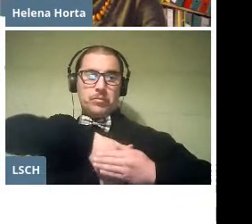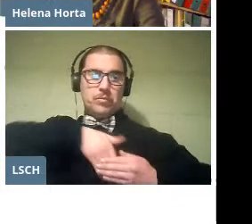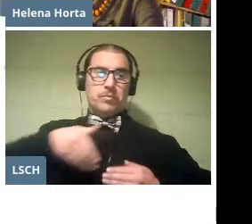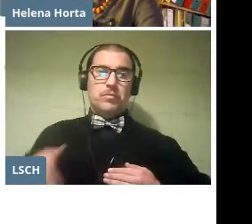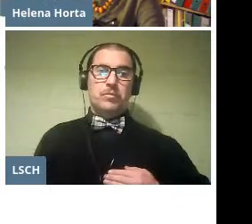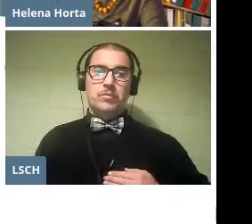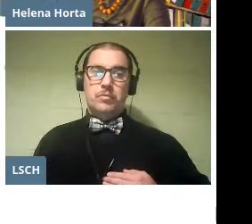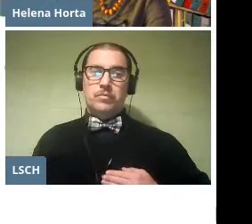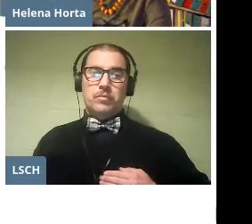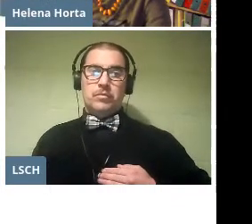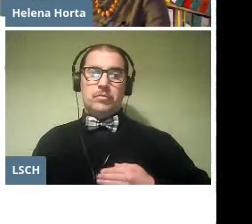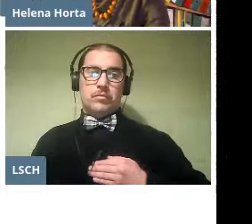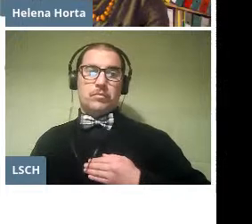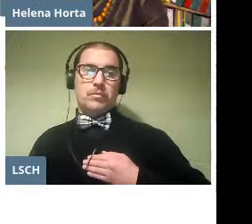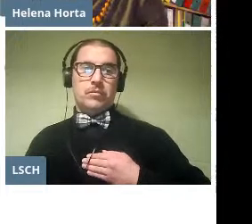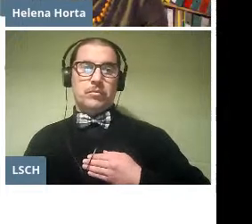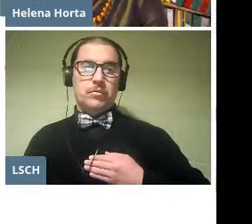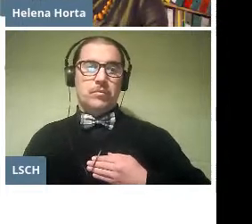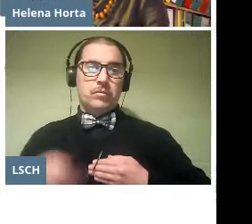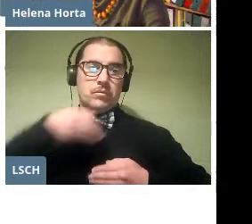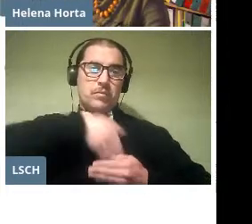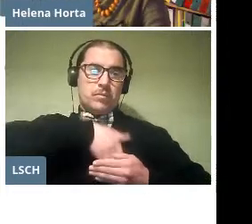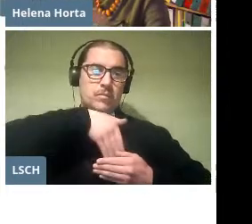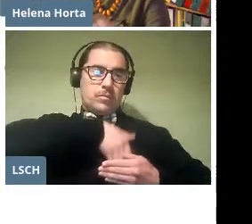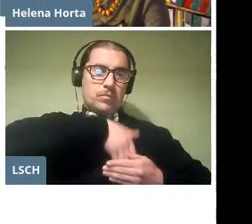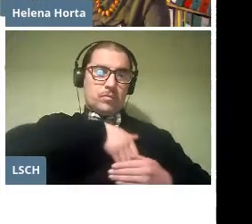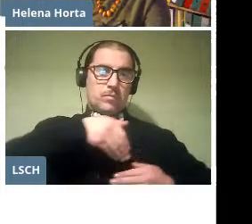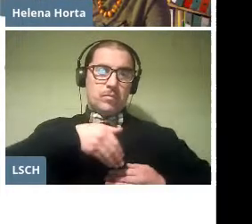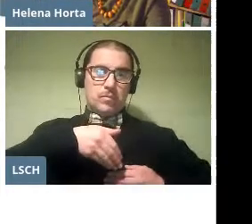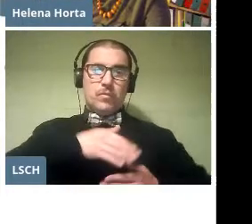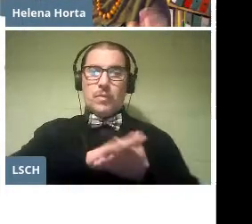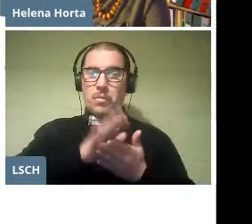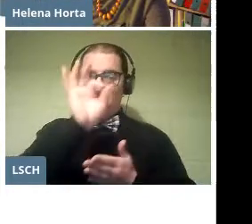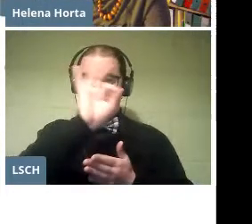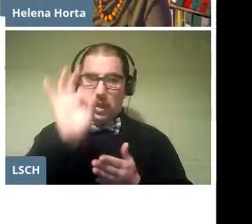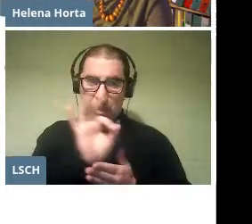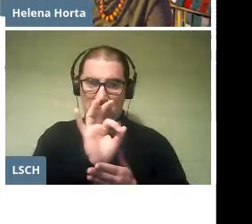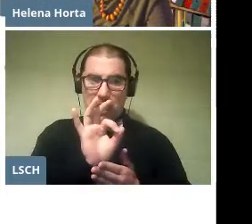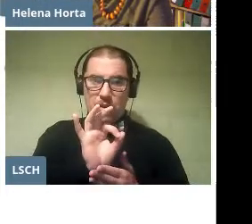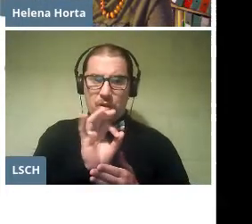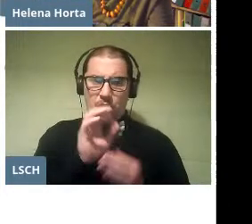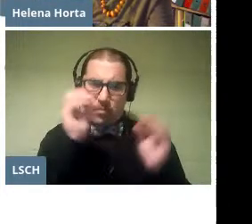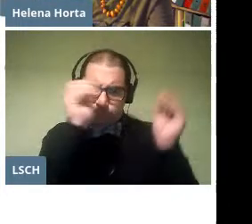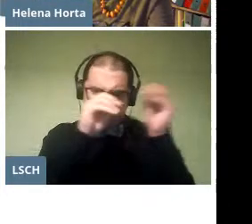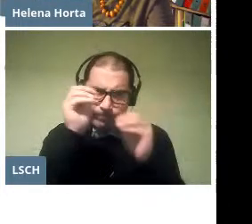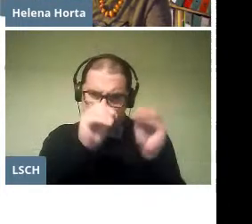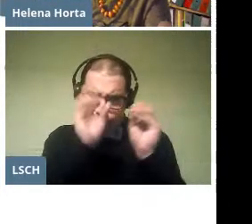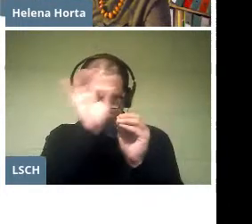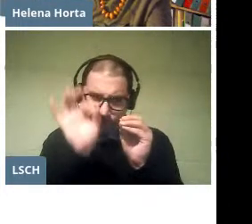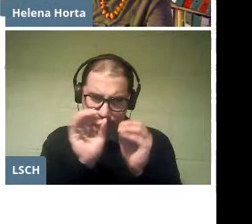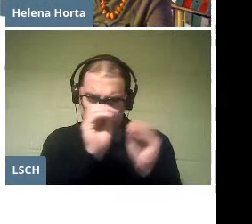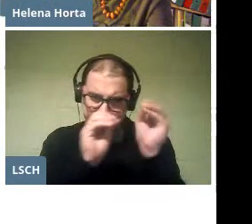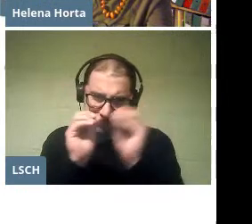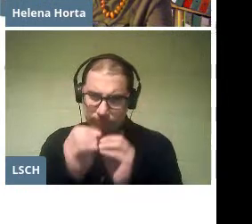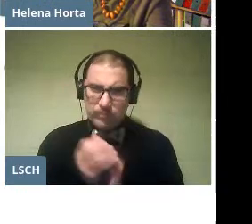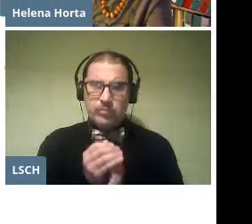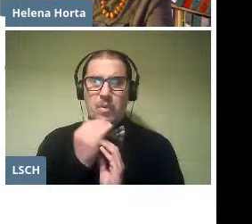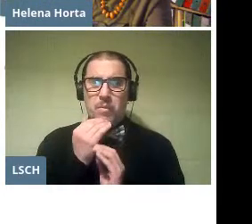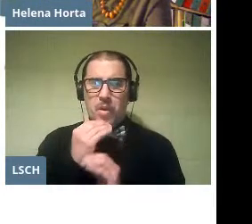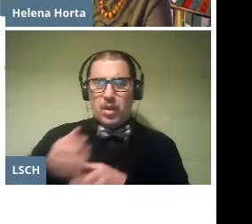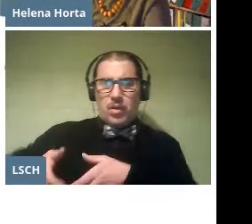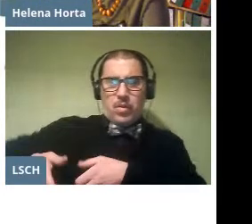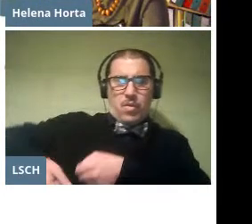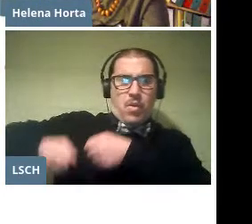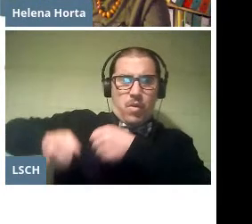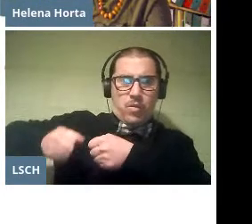un textil ritual, contiene diseños, en este caso diseños muy densos, y una bolsa